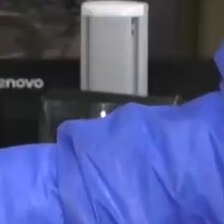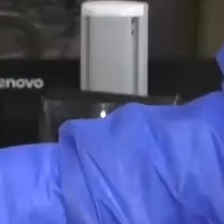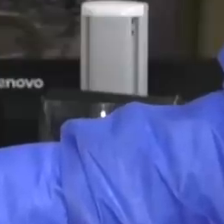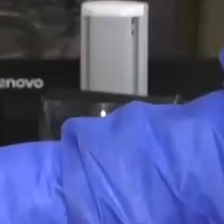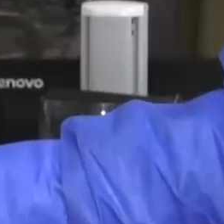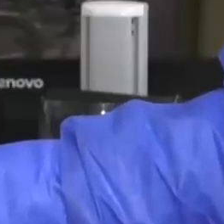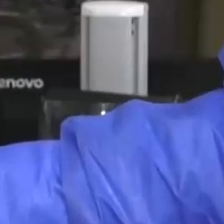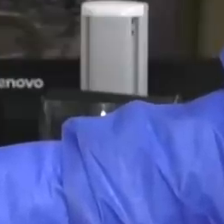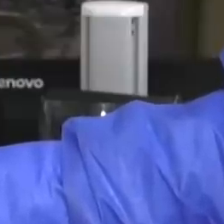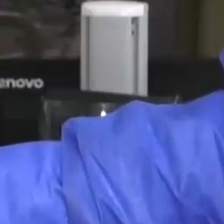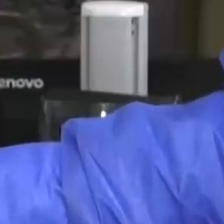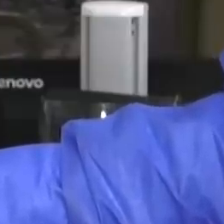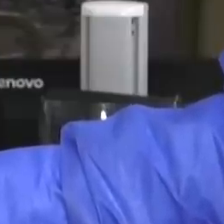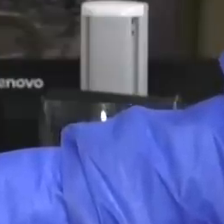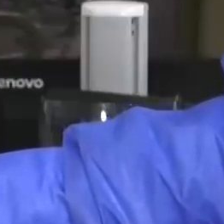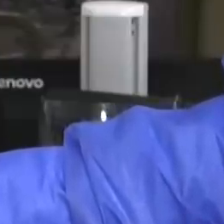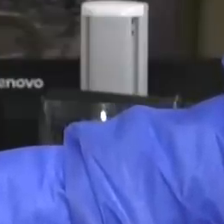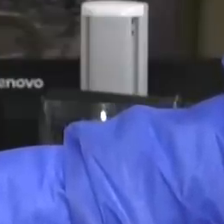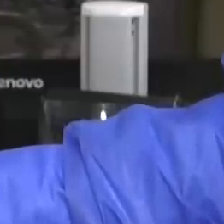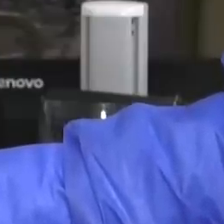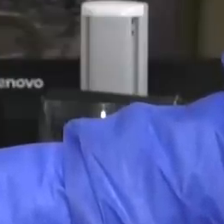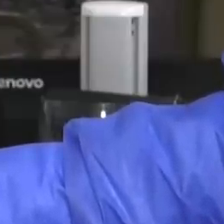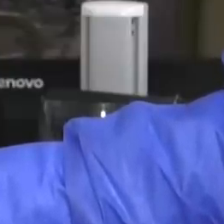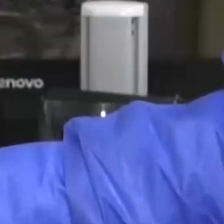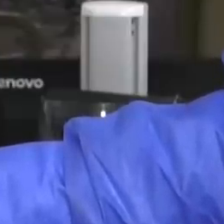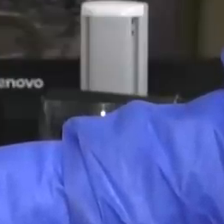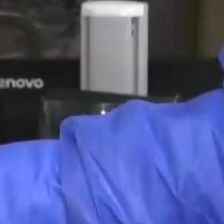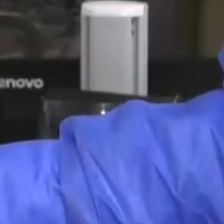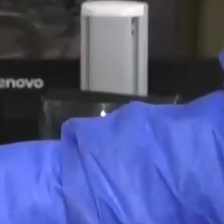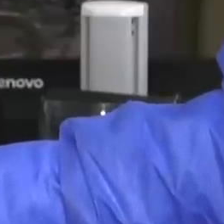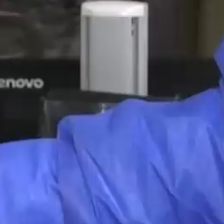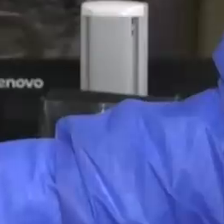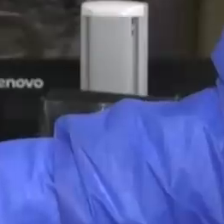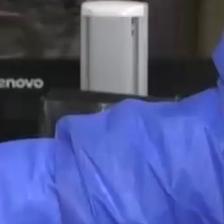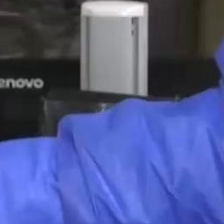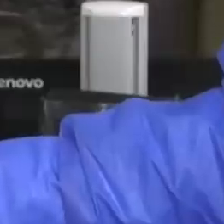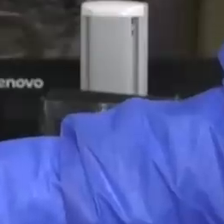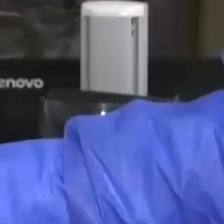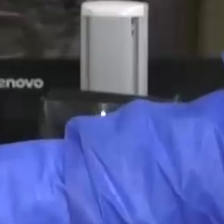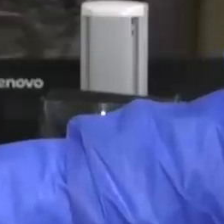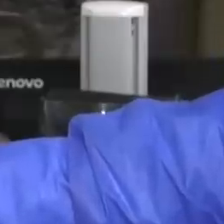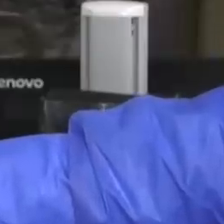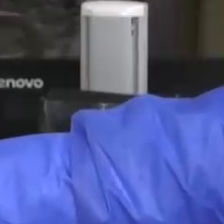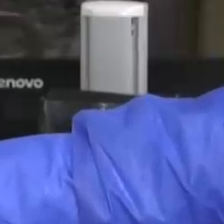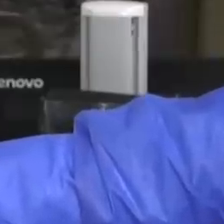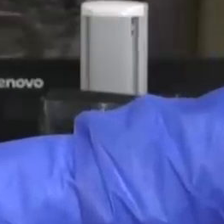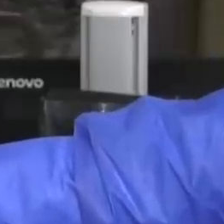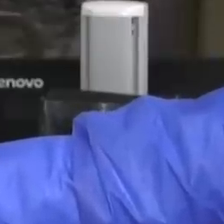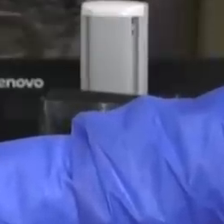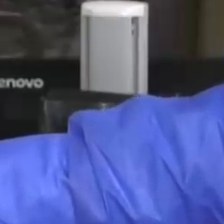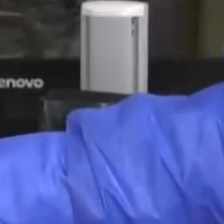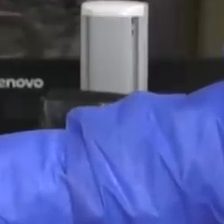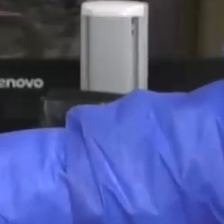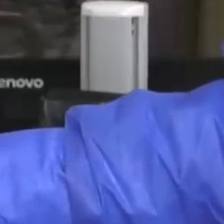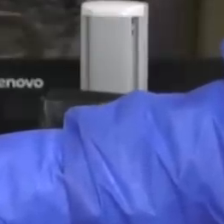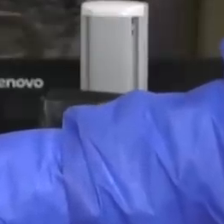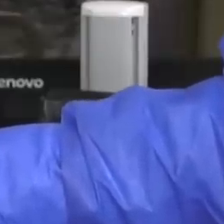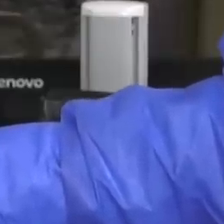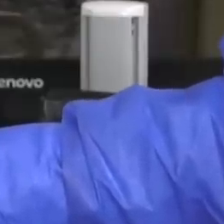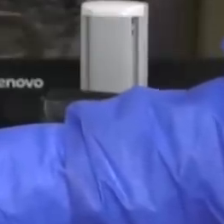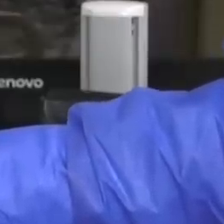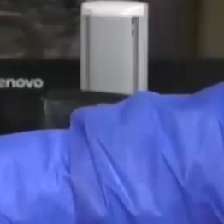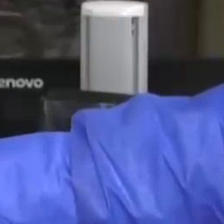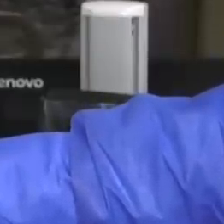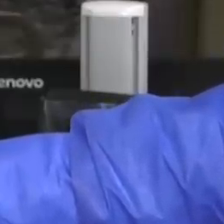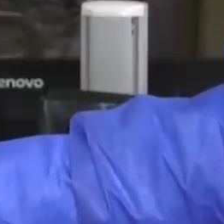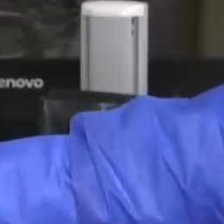hacernos lesiones en la cara, todos comenzamos a alejarnos de las familias, en principio el miedo era como el factor común para todos, entonces